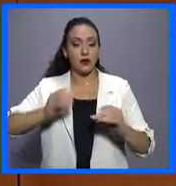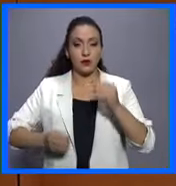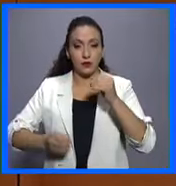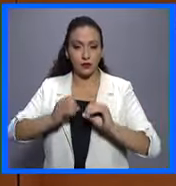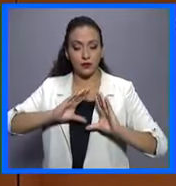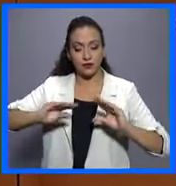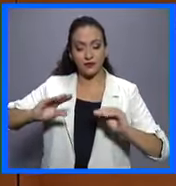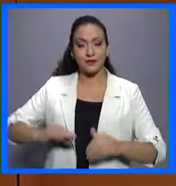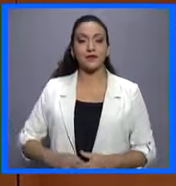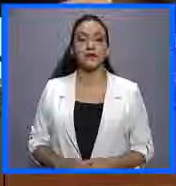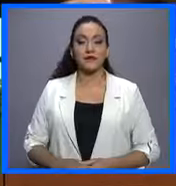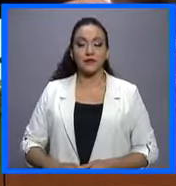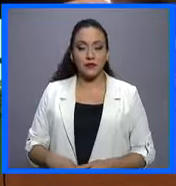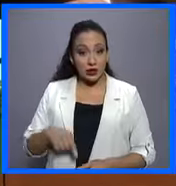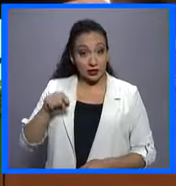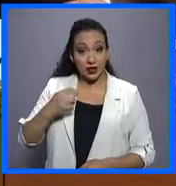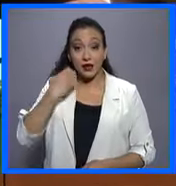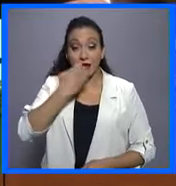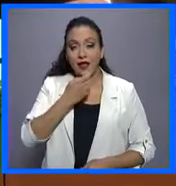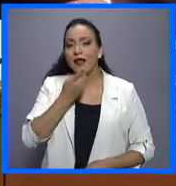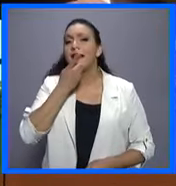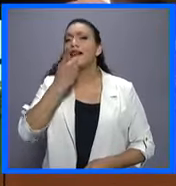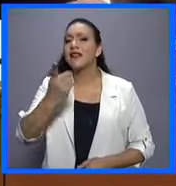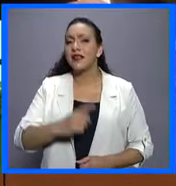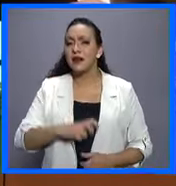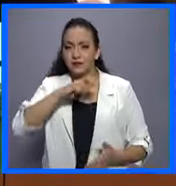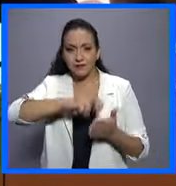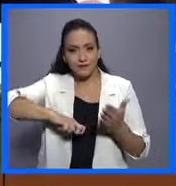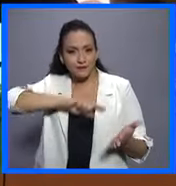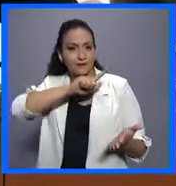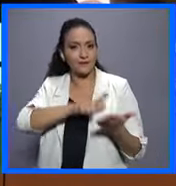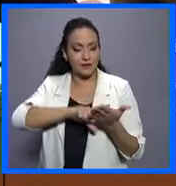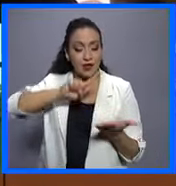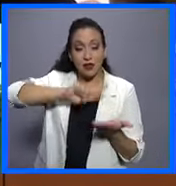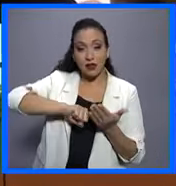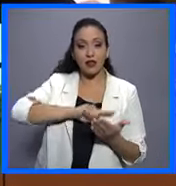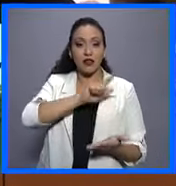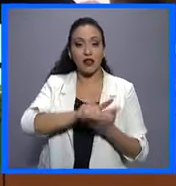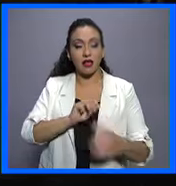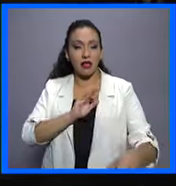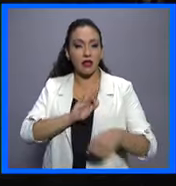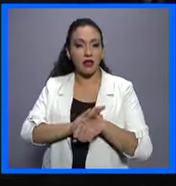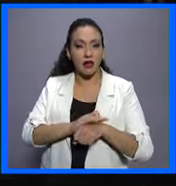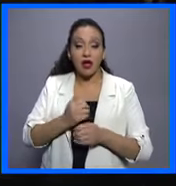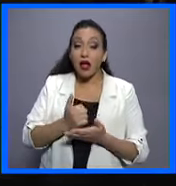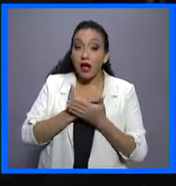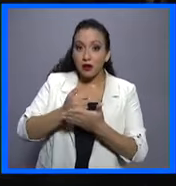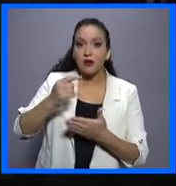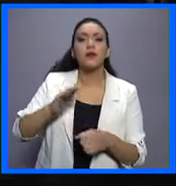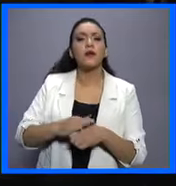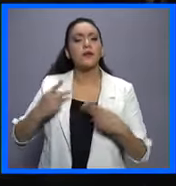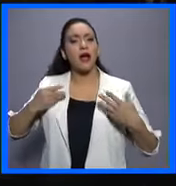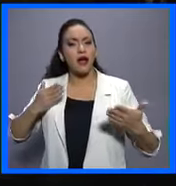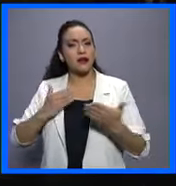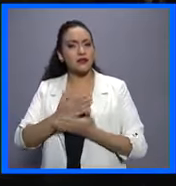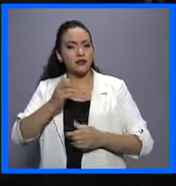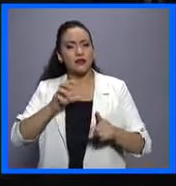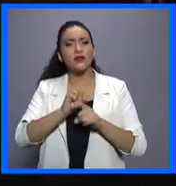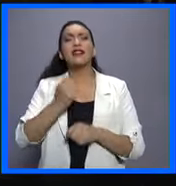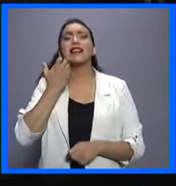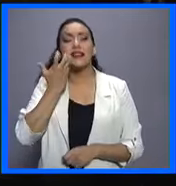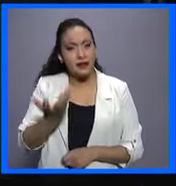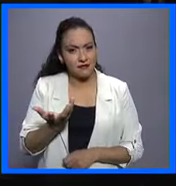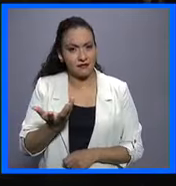Judicial. Ahí enfatizó que las reformas a la ley de amparo obedecen a los desafíos actuales de una justicia que demanda